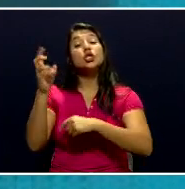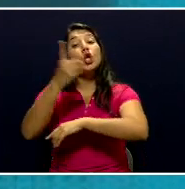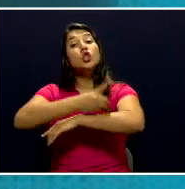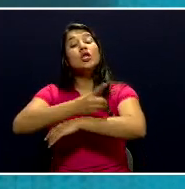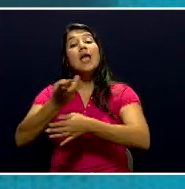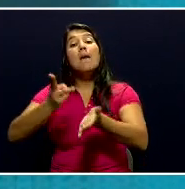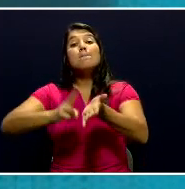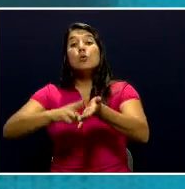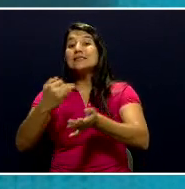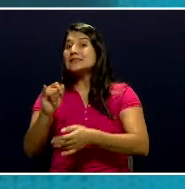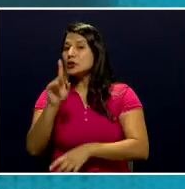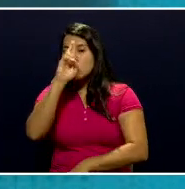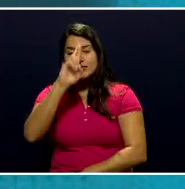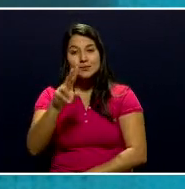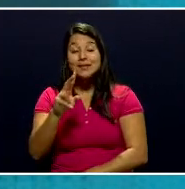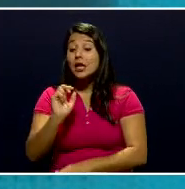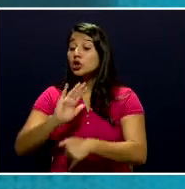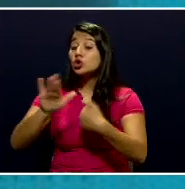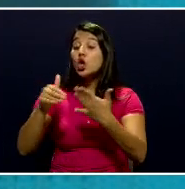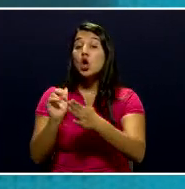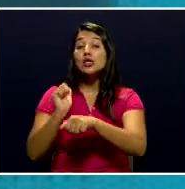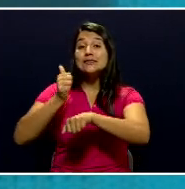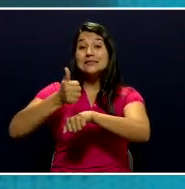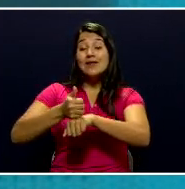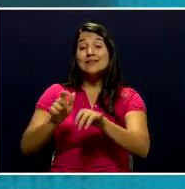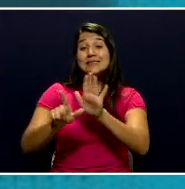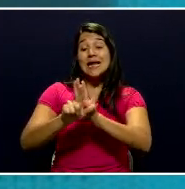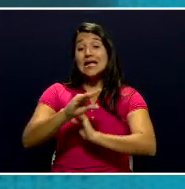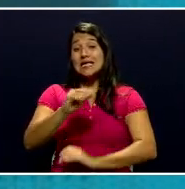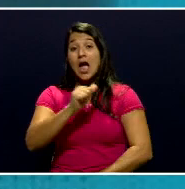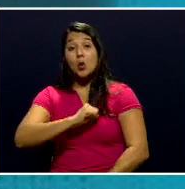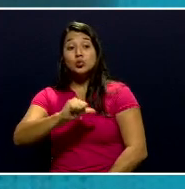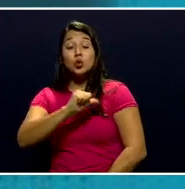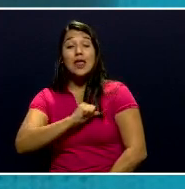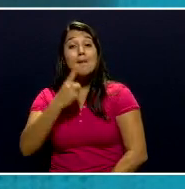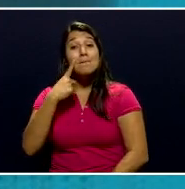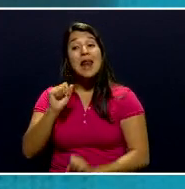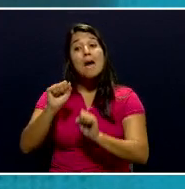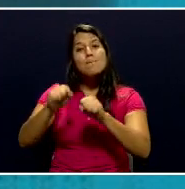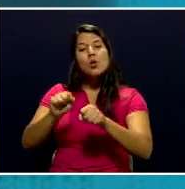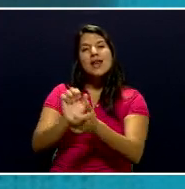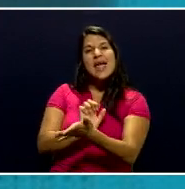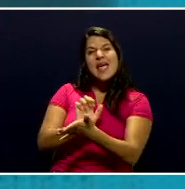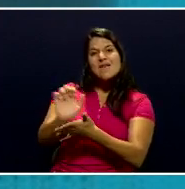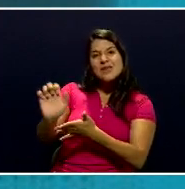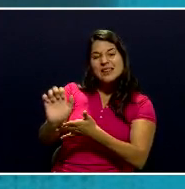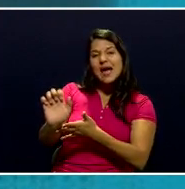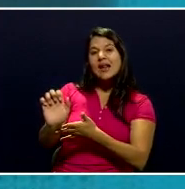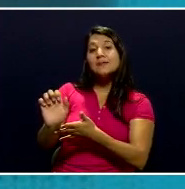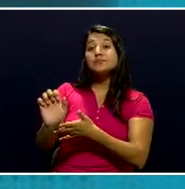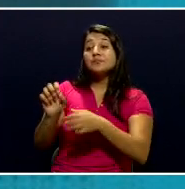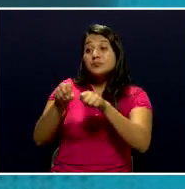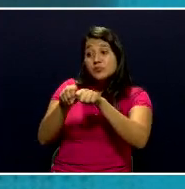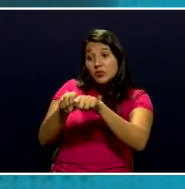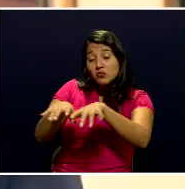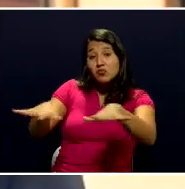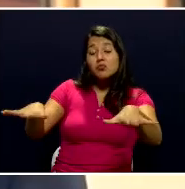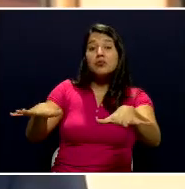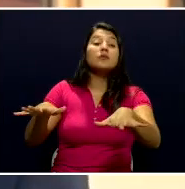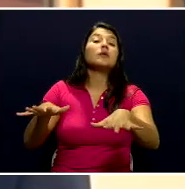las medidas impuestas por la ley o por las autoridades competentes para impedir la introducción o propagación de una